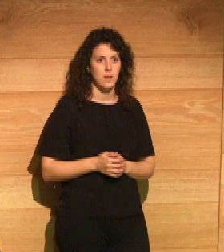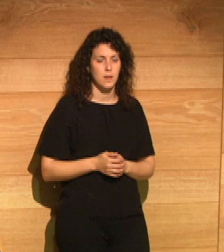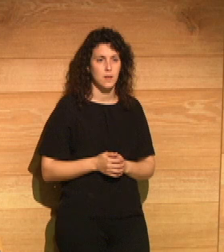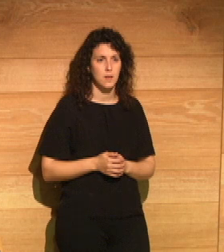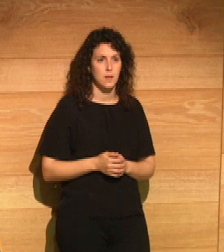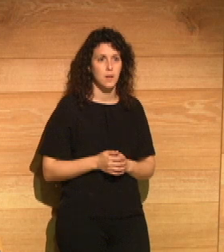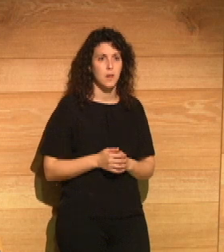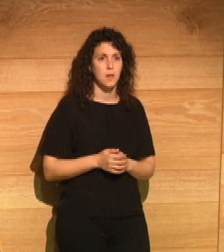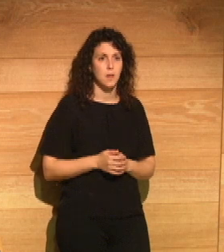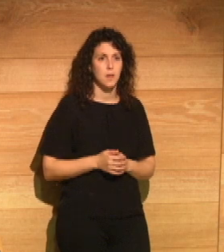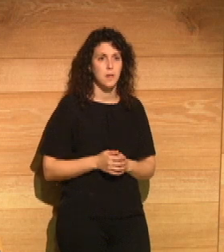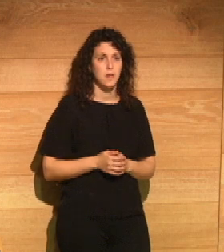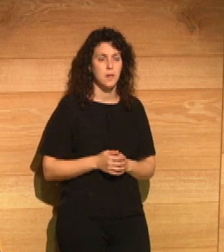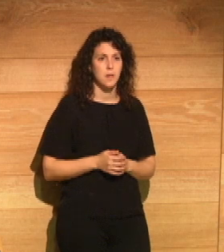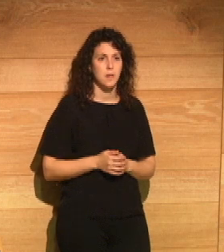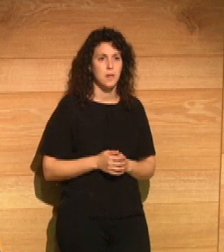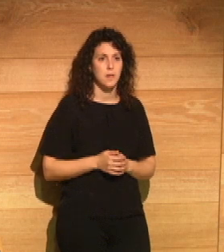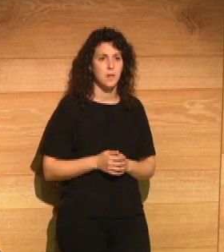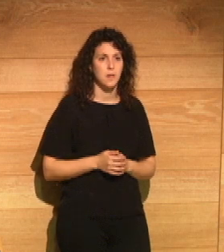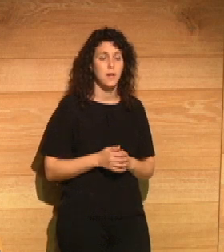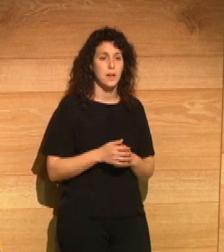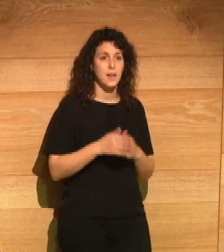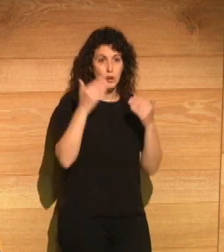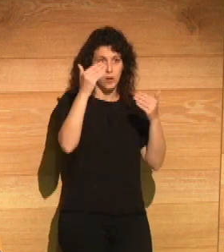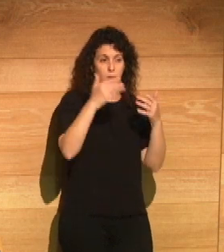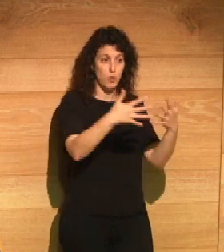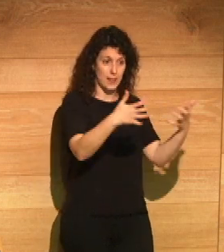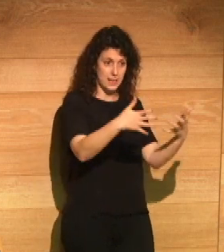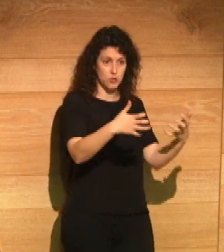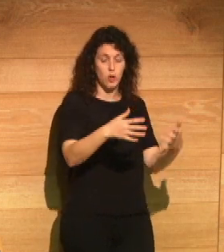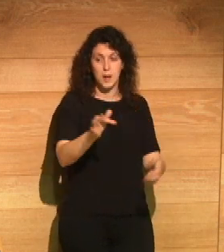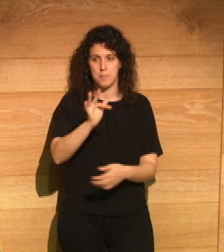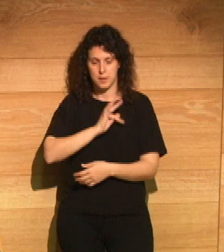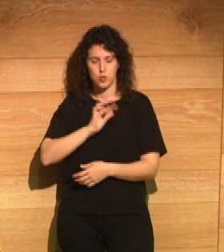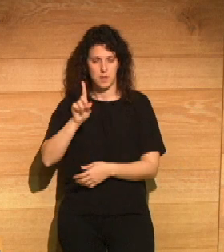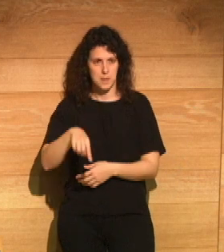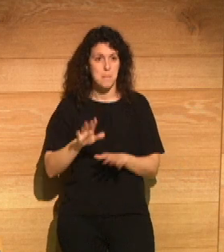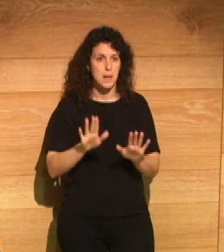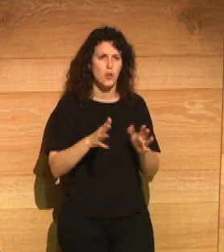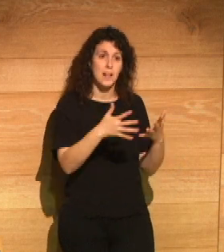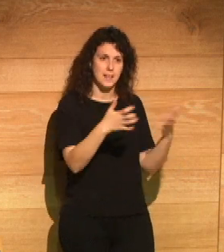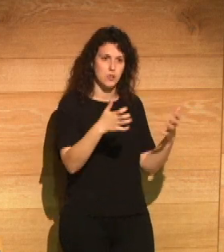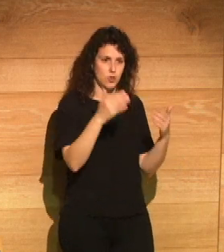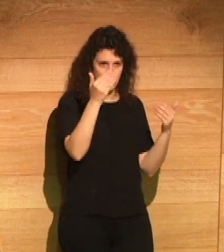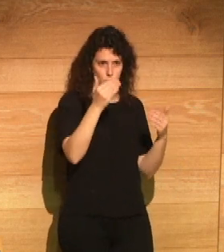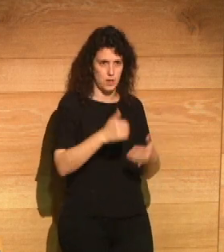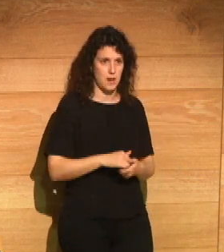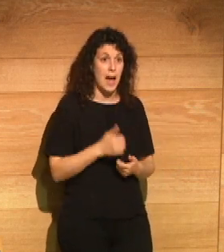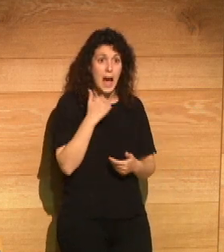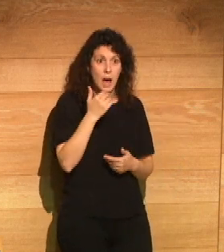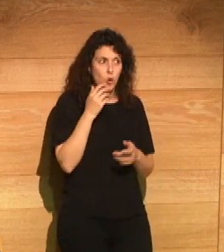por el texto que por el premio, porque para mí también es más importante, pero algo que me llama la atención,